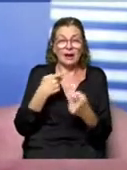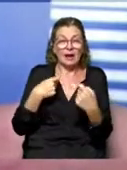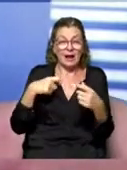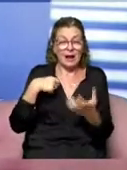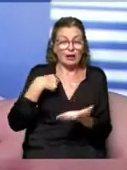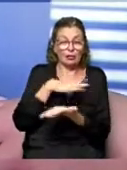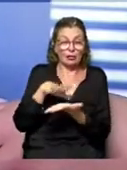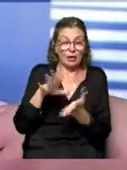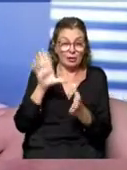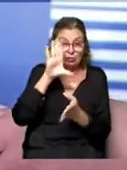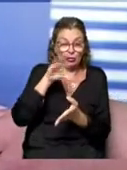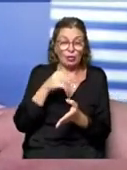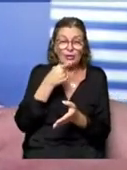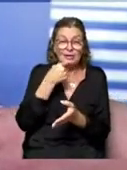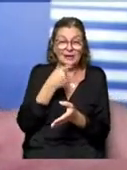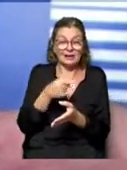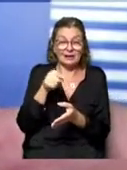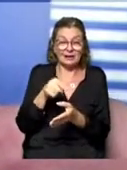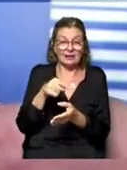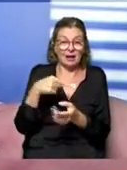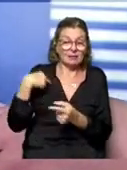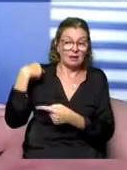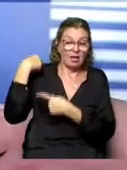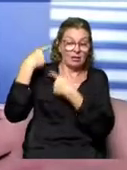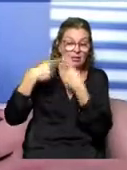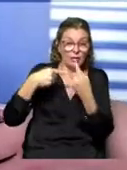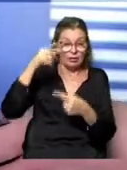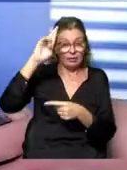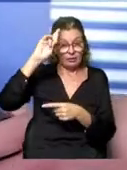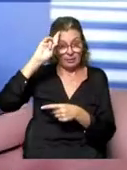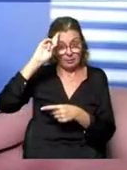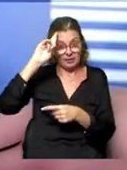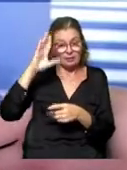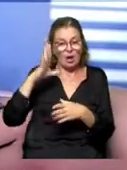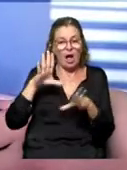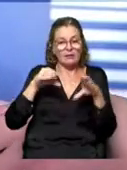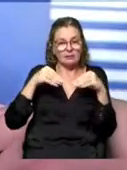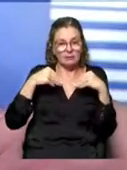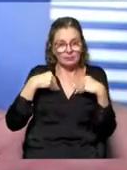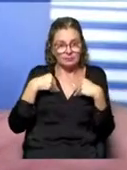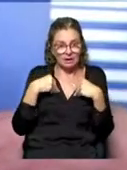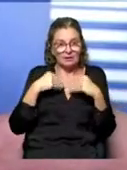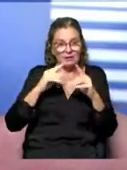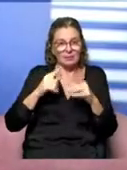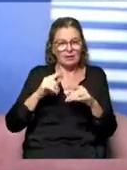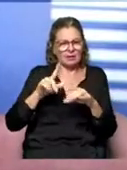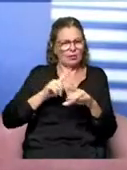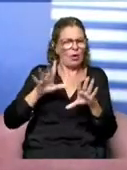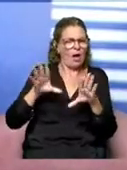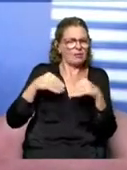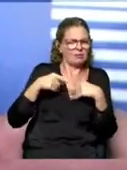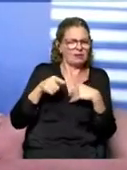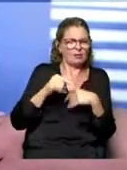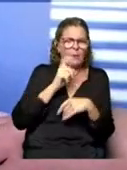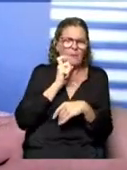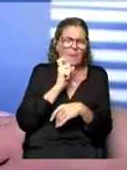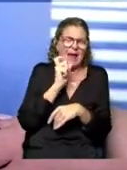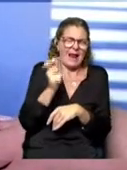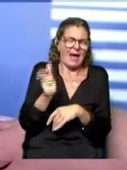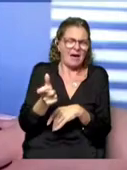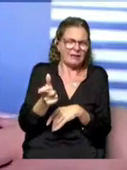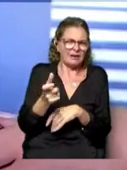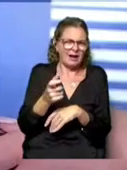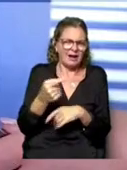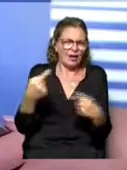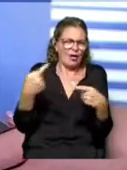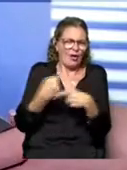toda, reafirmar esas tradiciones de respeto, de tolerancia y rechazar esto del insulto, el